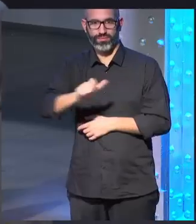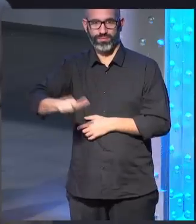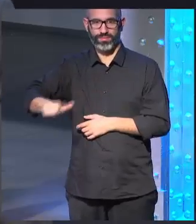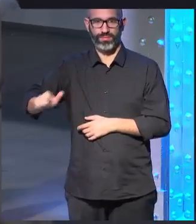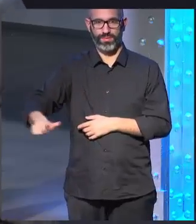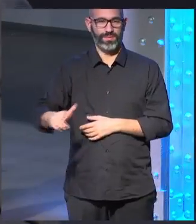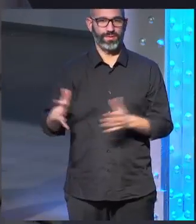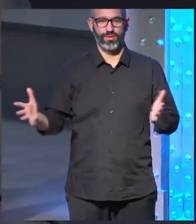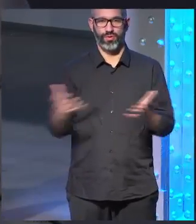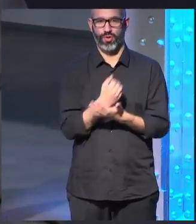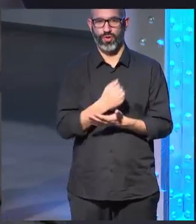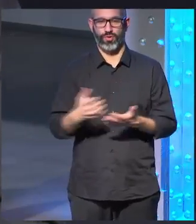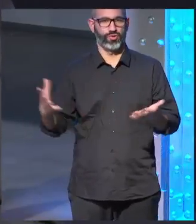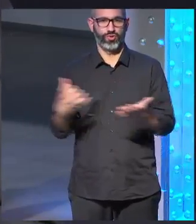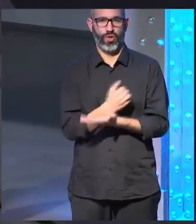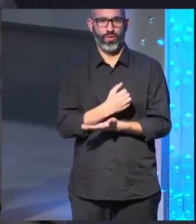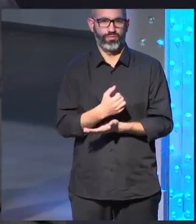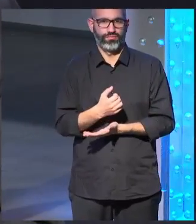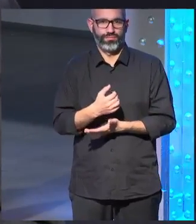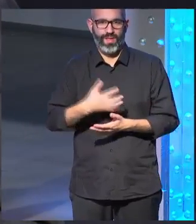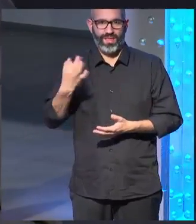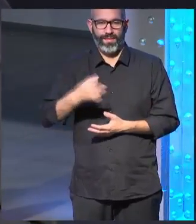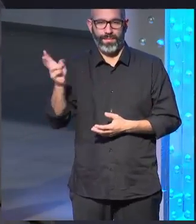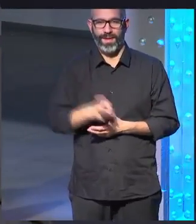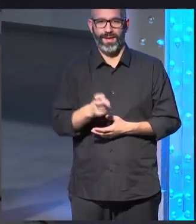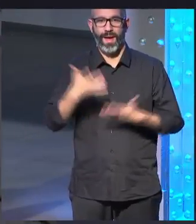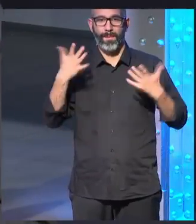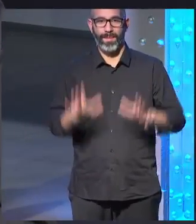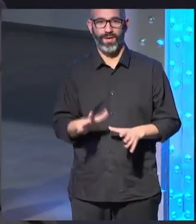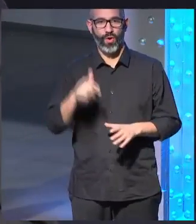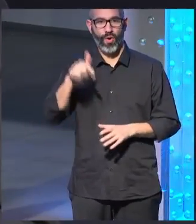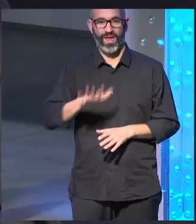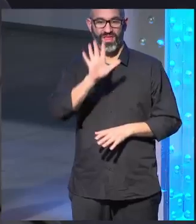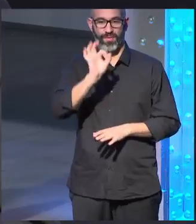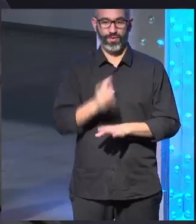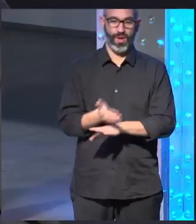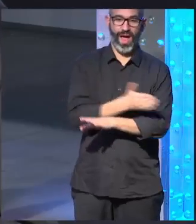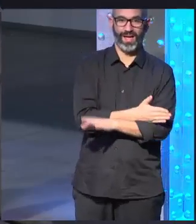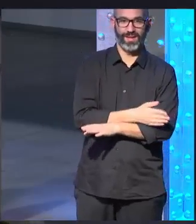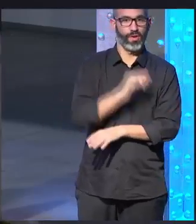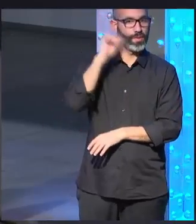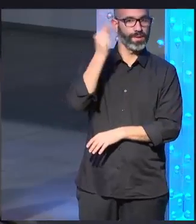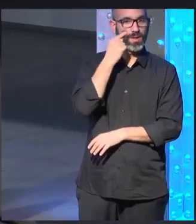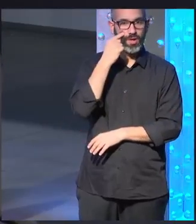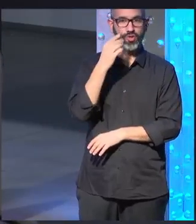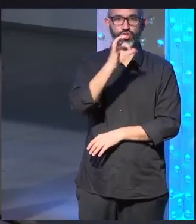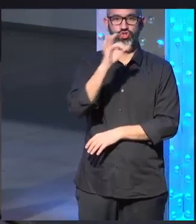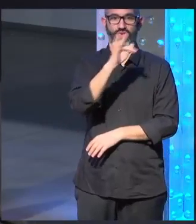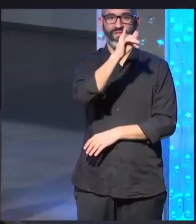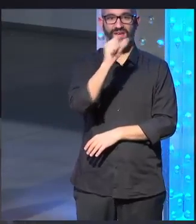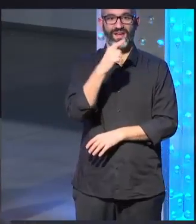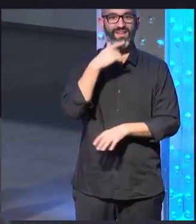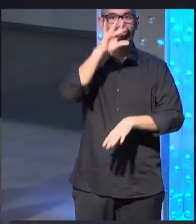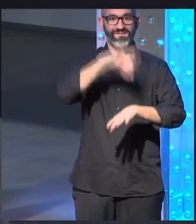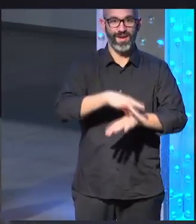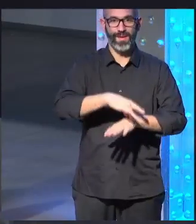cubiertos, nadie le podíamos decir, tú ya no. Pero hoy, cinco minutos antes, nos hemos enterado que Sofía Benjumea estaba enferma y